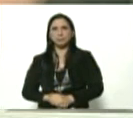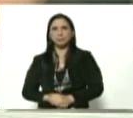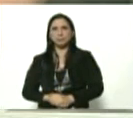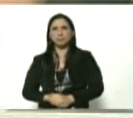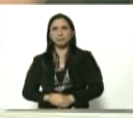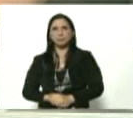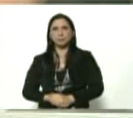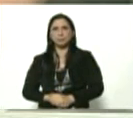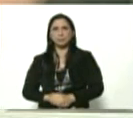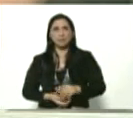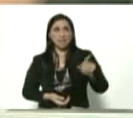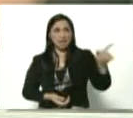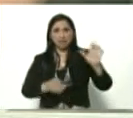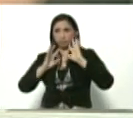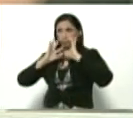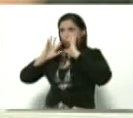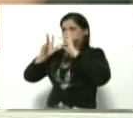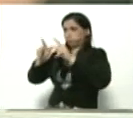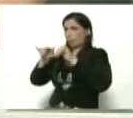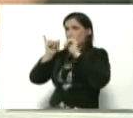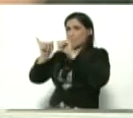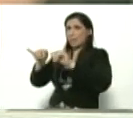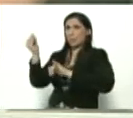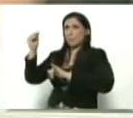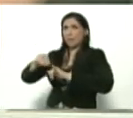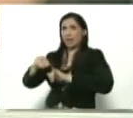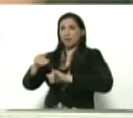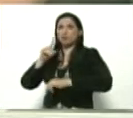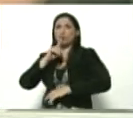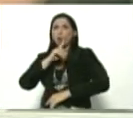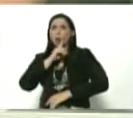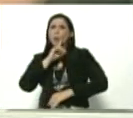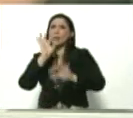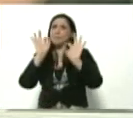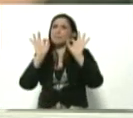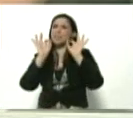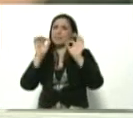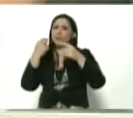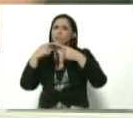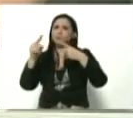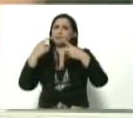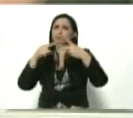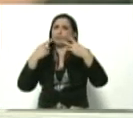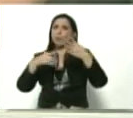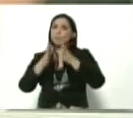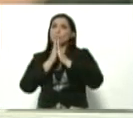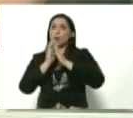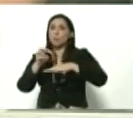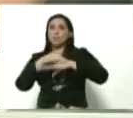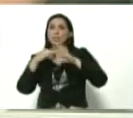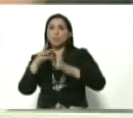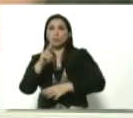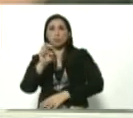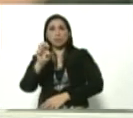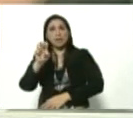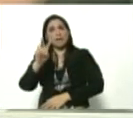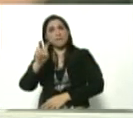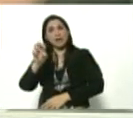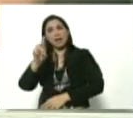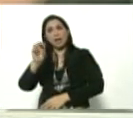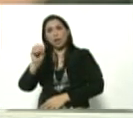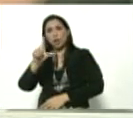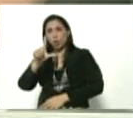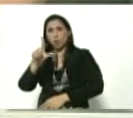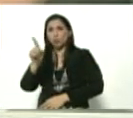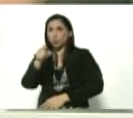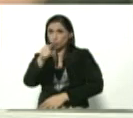Ha declarado eso y más. Da nombres específicos de narcotraficantes, señor ministro Reverol. Usted no conoce este video, lo va a